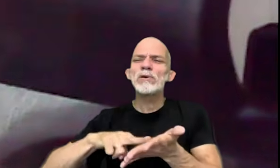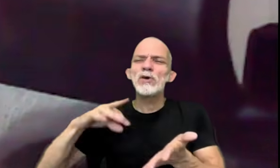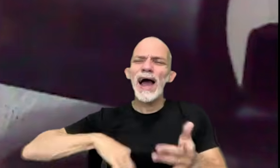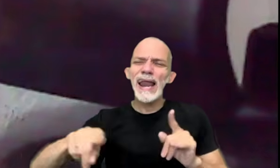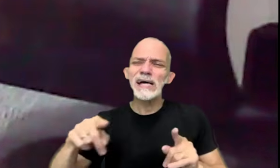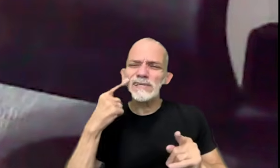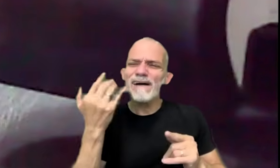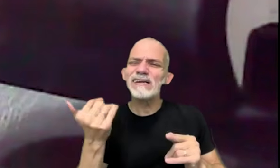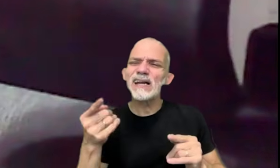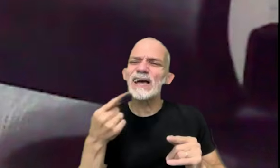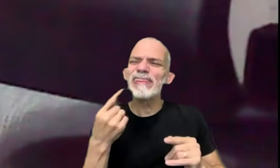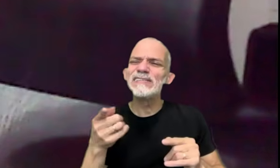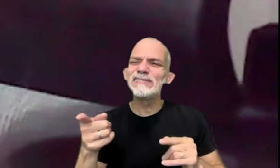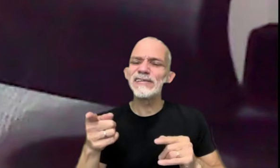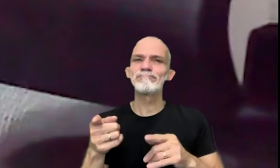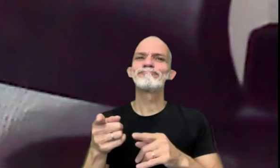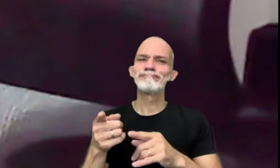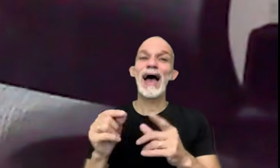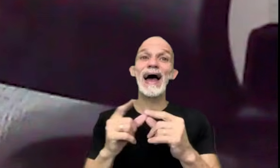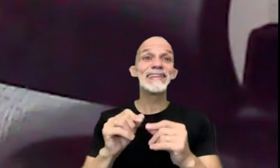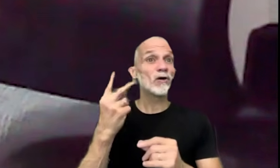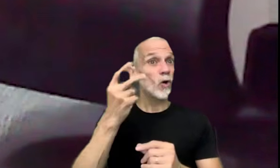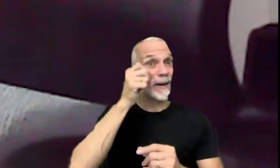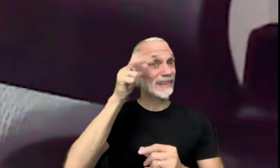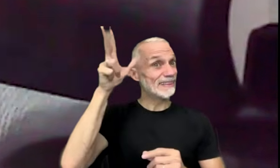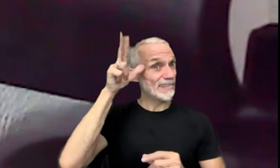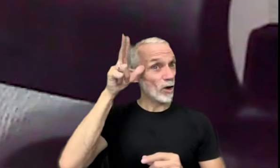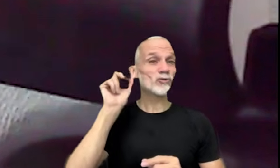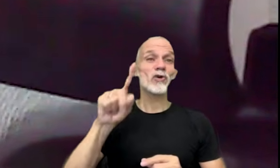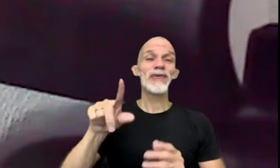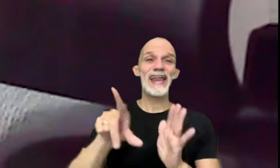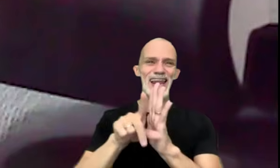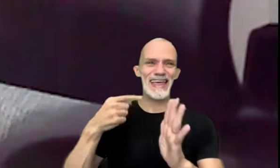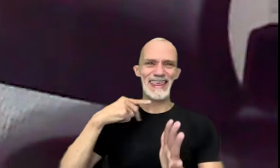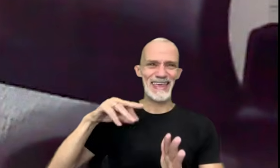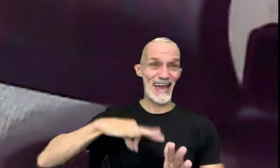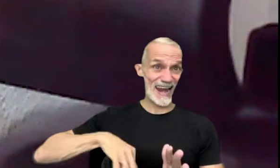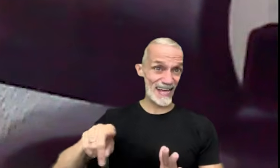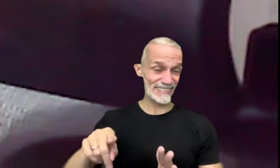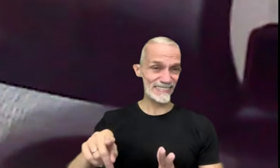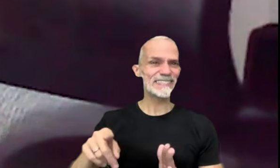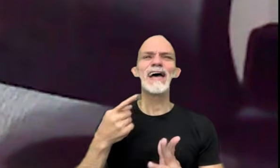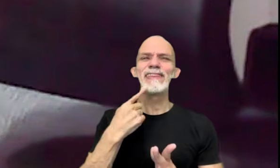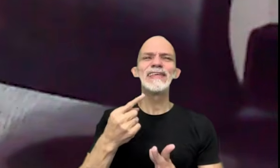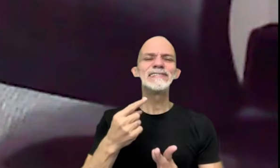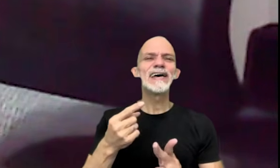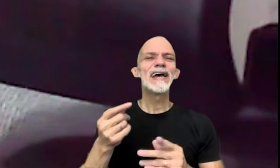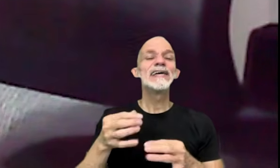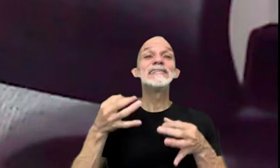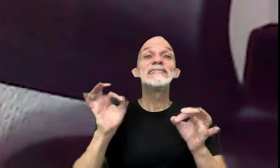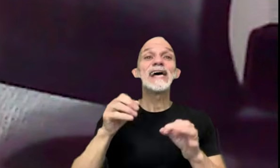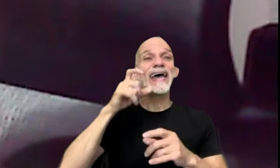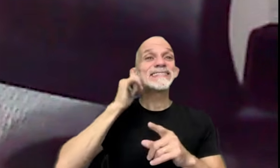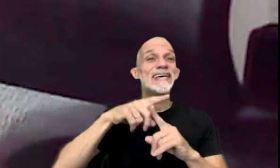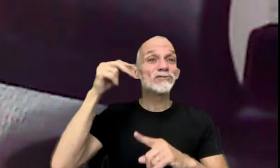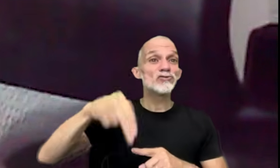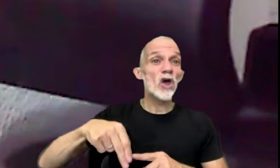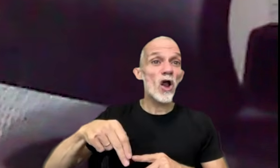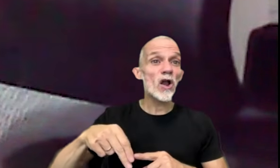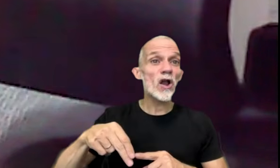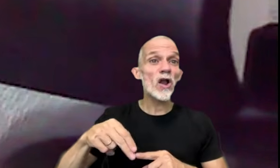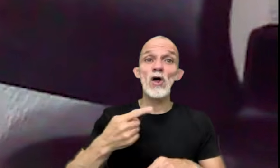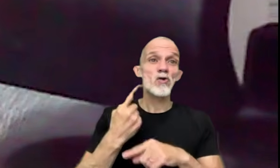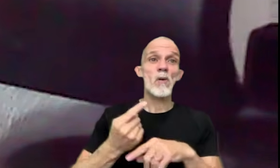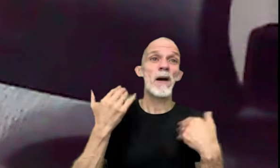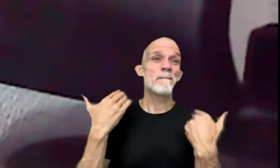impuesto a las ganancias. Y ahí el artículo 28 de ganancias me dice que las exenciones no pueden